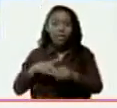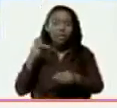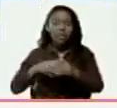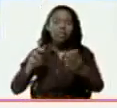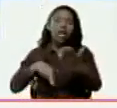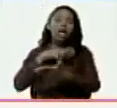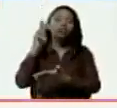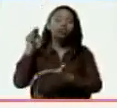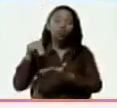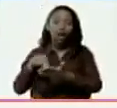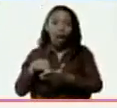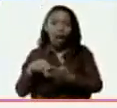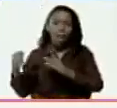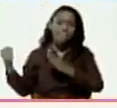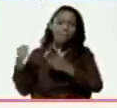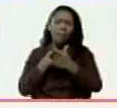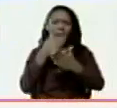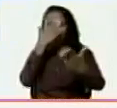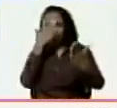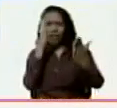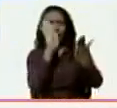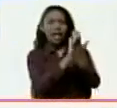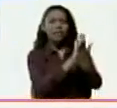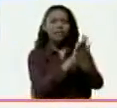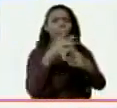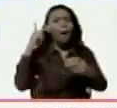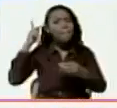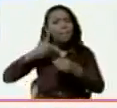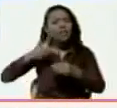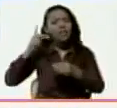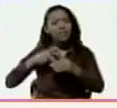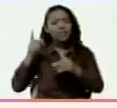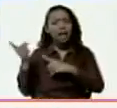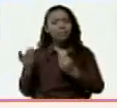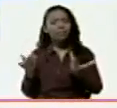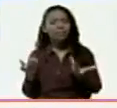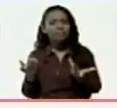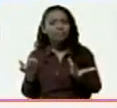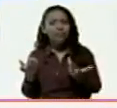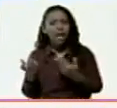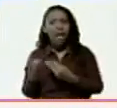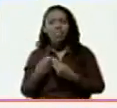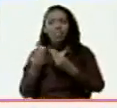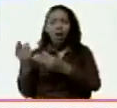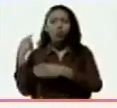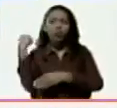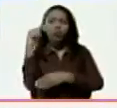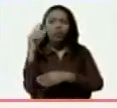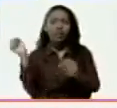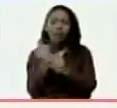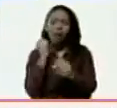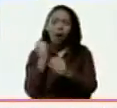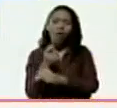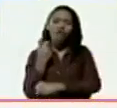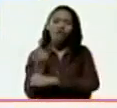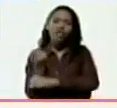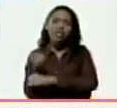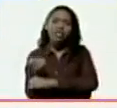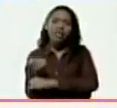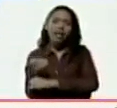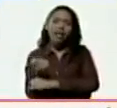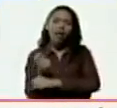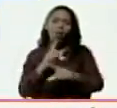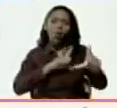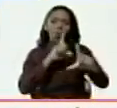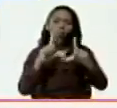han atacado directamente a pedevesa han dado han restado operatividad financiera logística